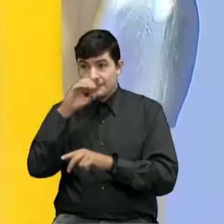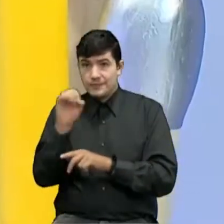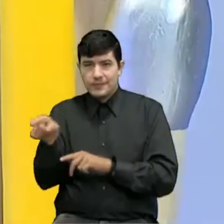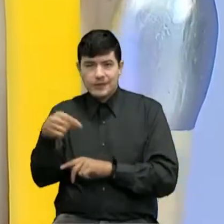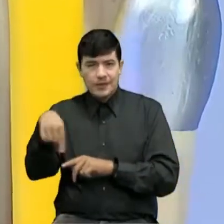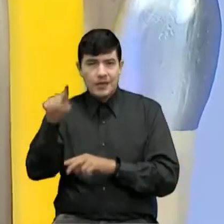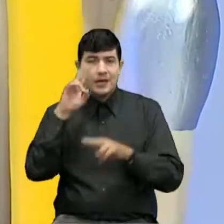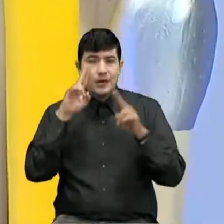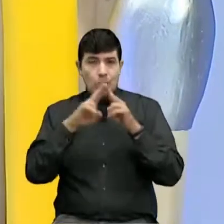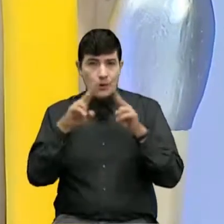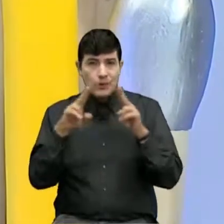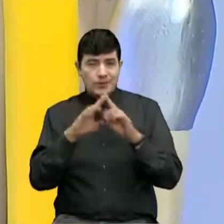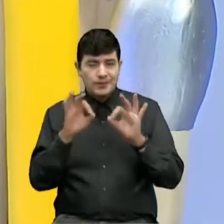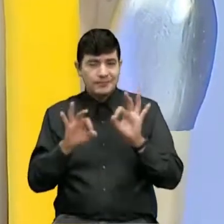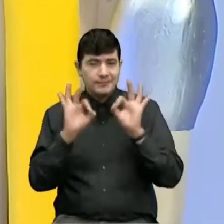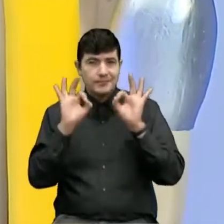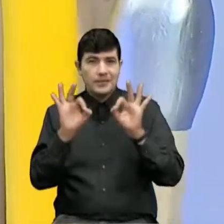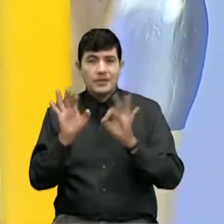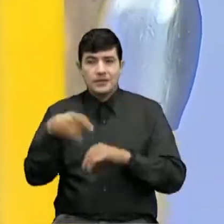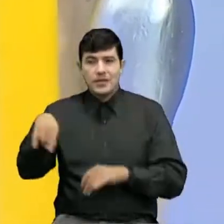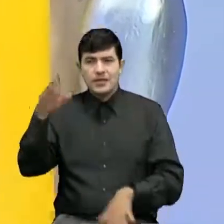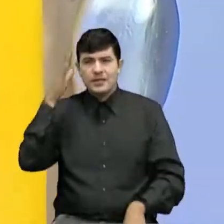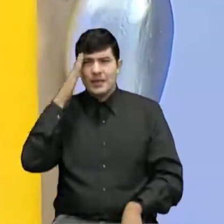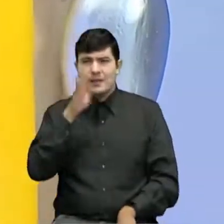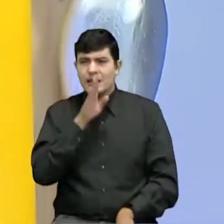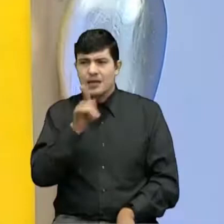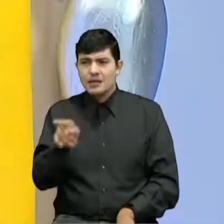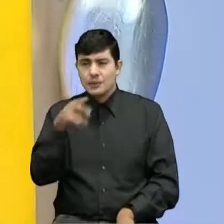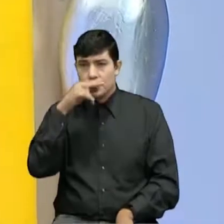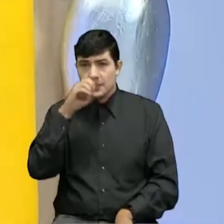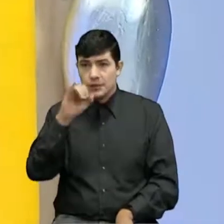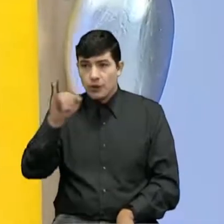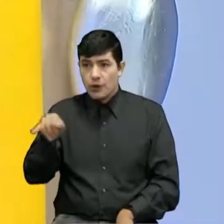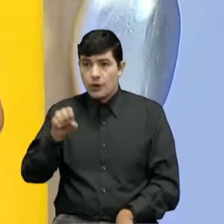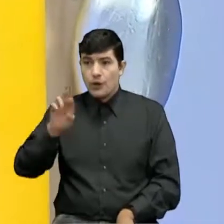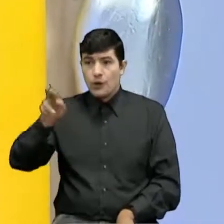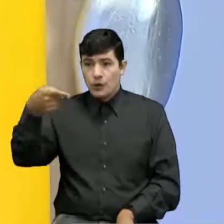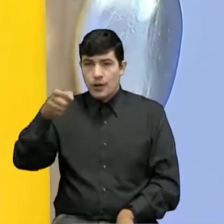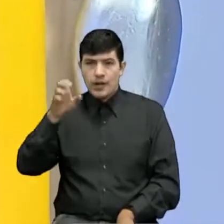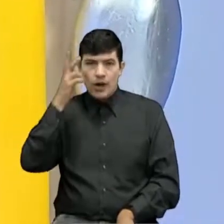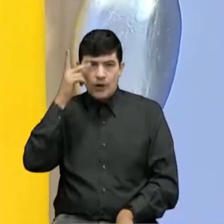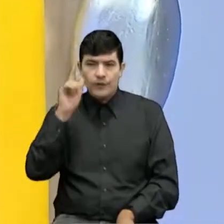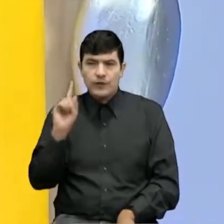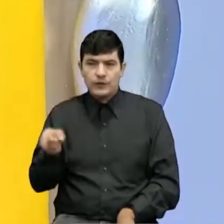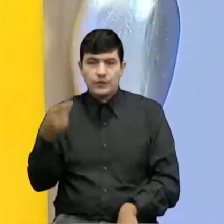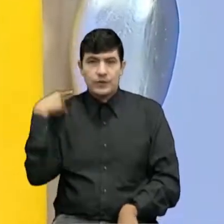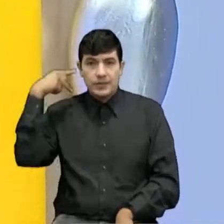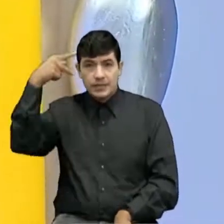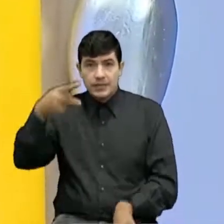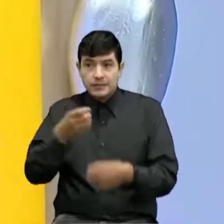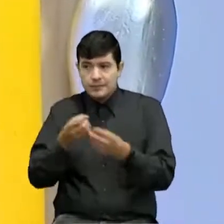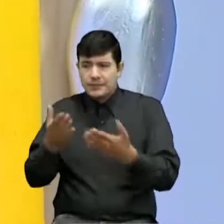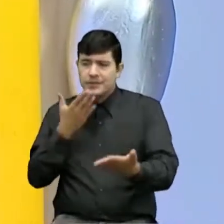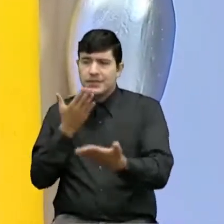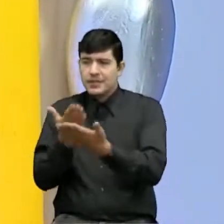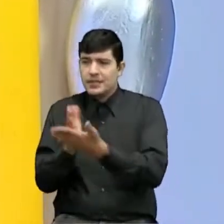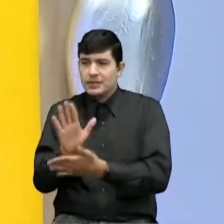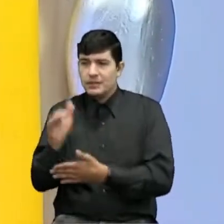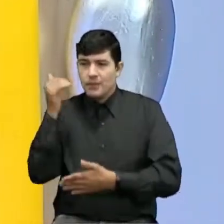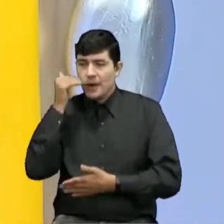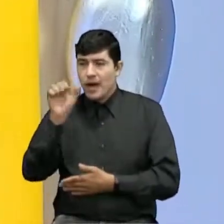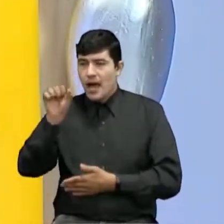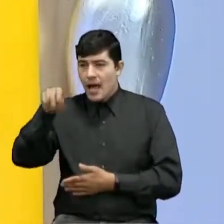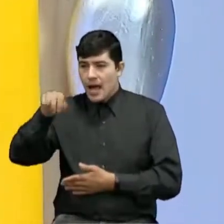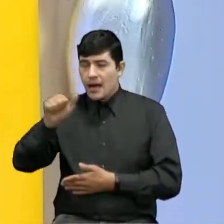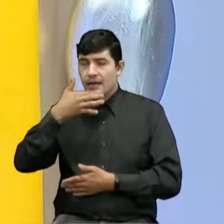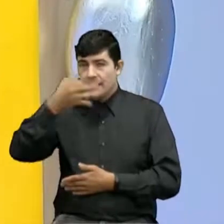lo conozcan por fin, sí, sepan quién es Jorge Eliezer y obviamente su historia. Gracias a doña Ana por ese testimonio tan bonito. Realmente para